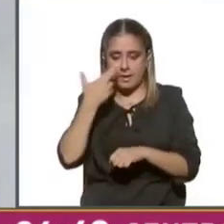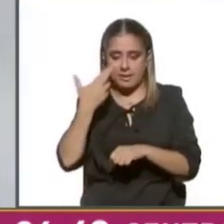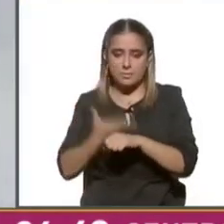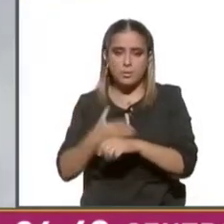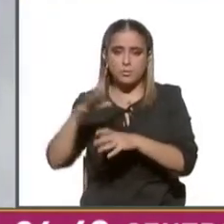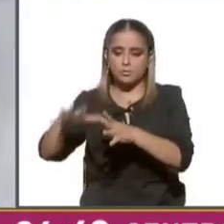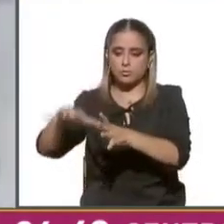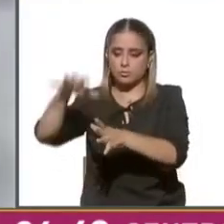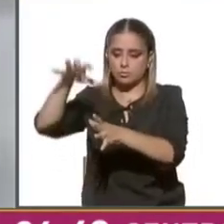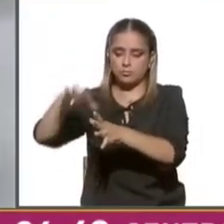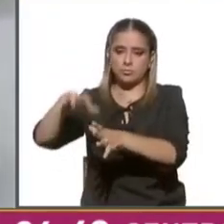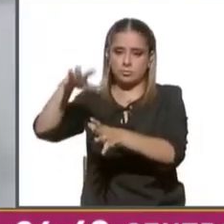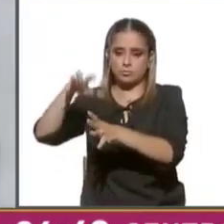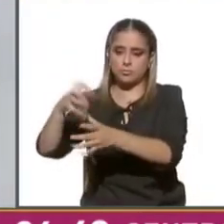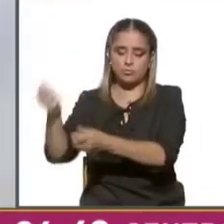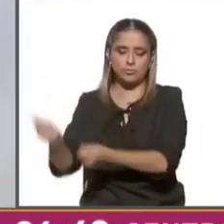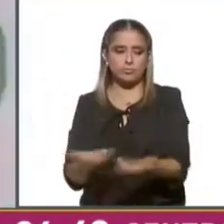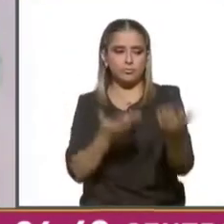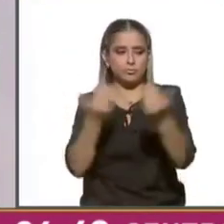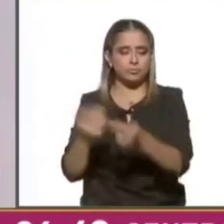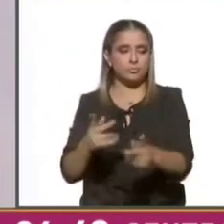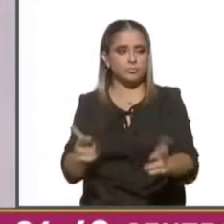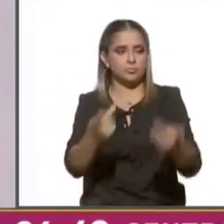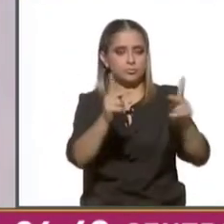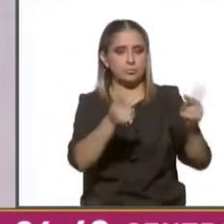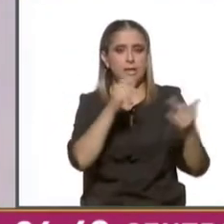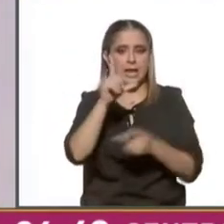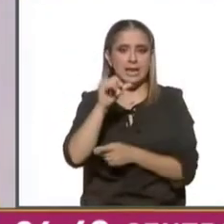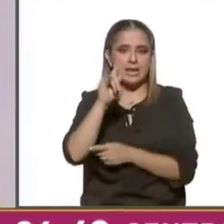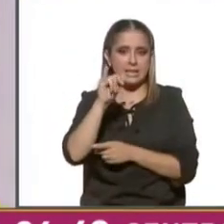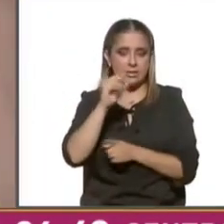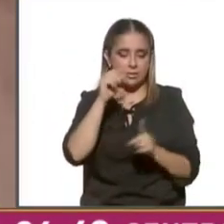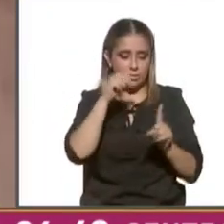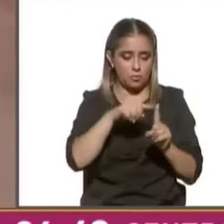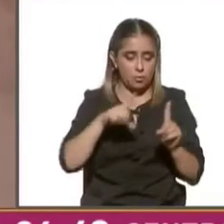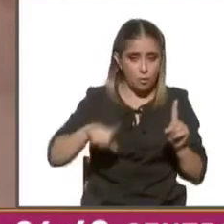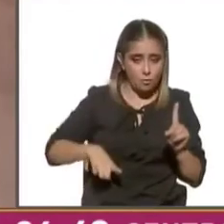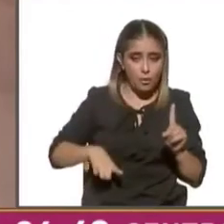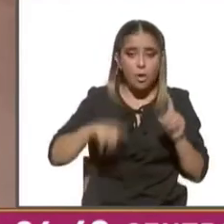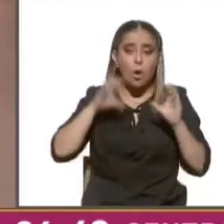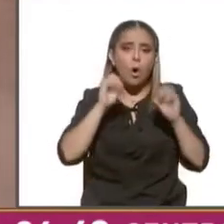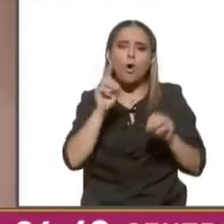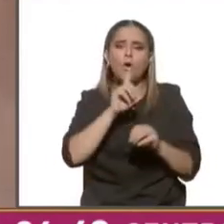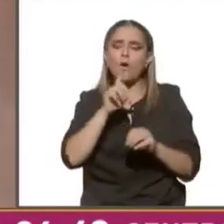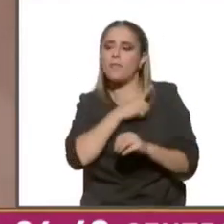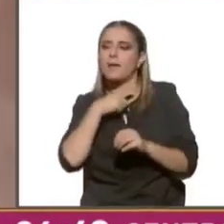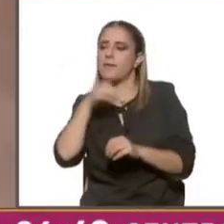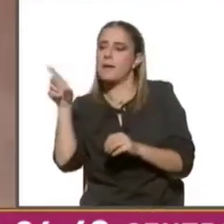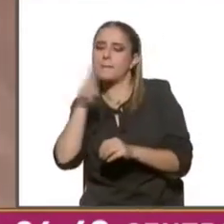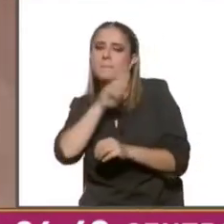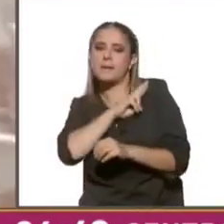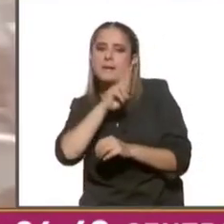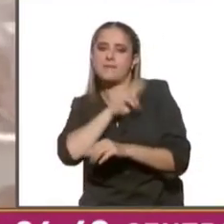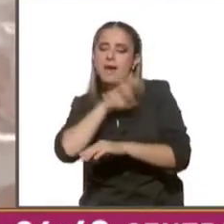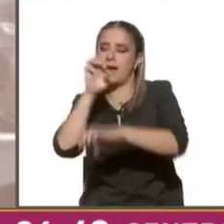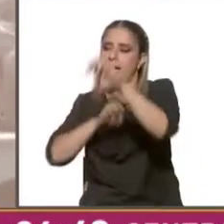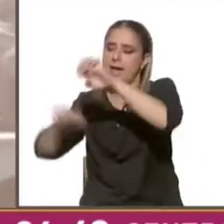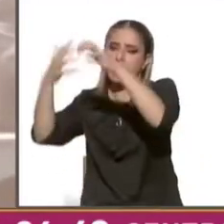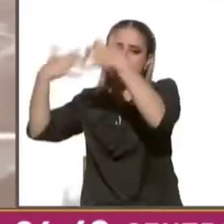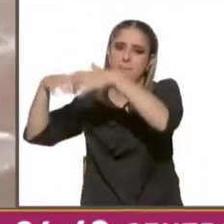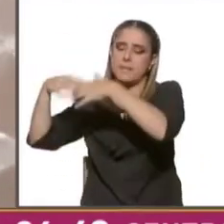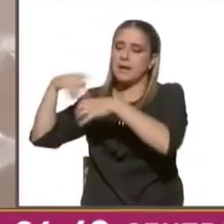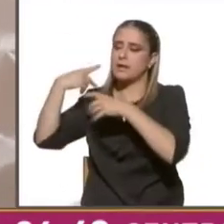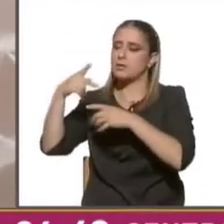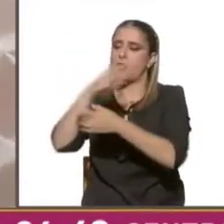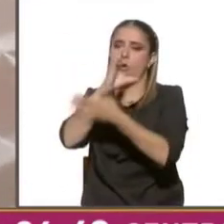recursos o los controle o los distribuya, o si se deben dar concesiones al privado. En grandes términos,